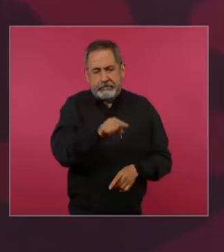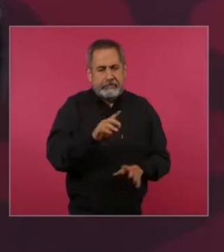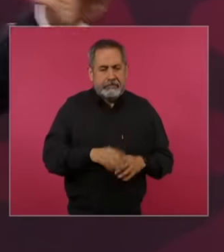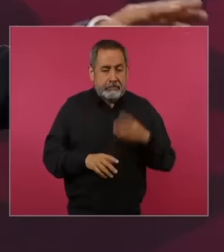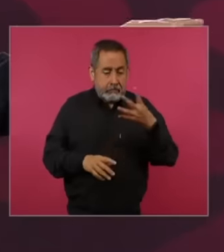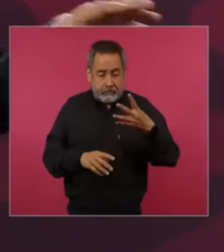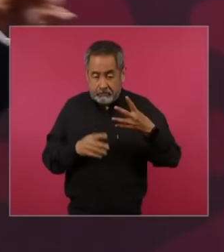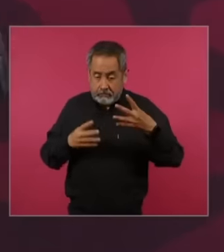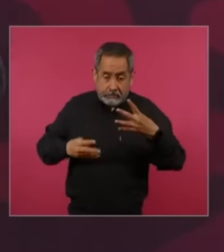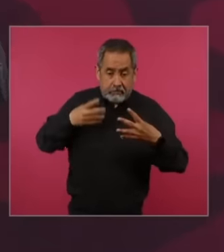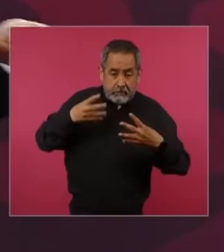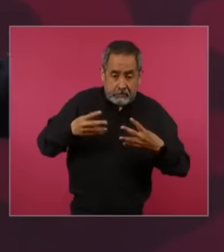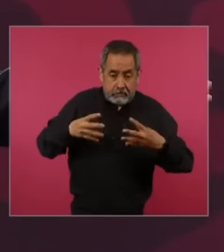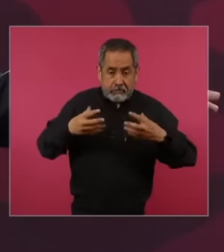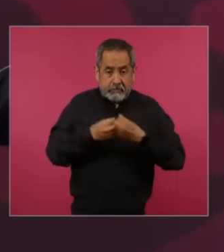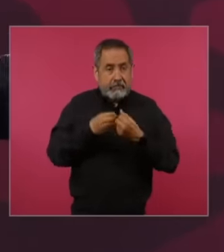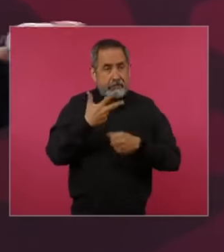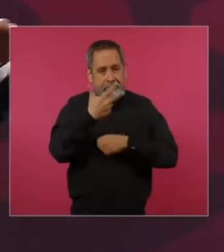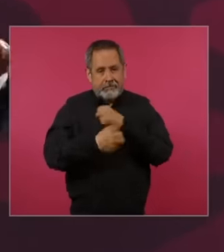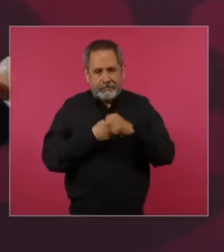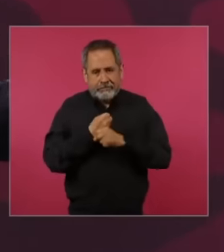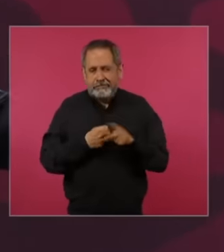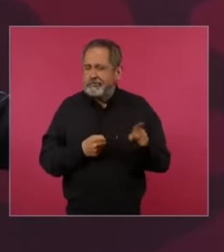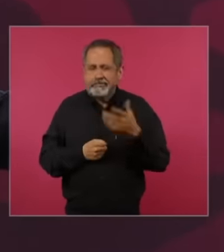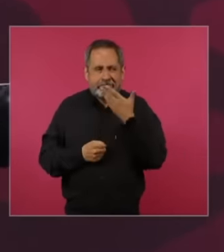para que haya